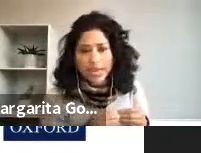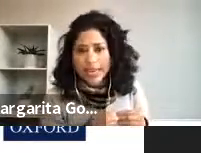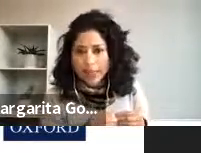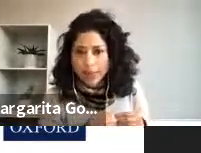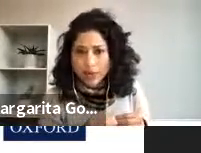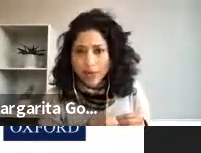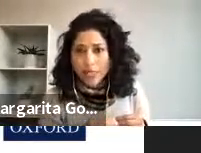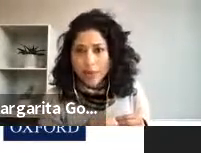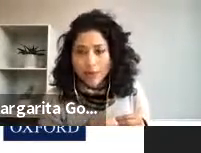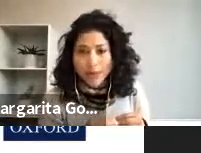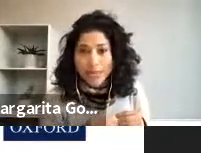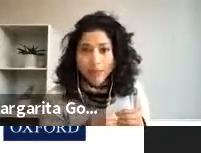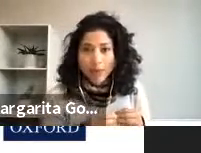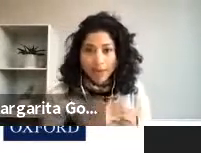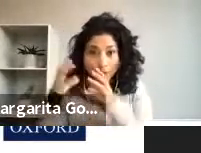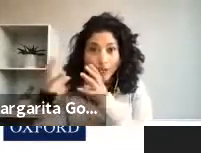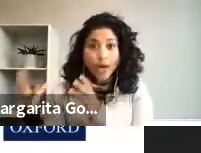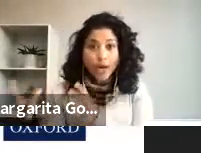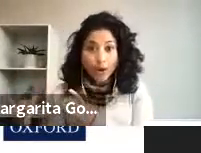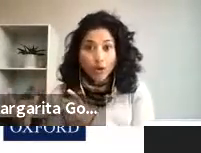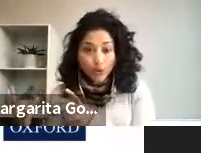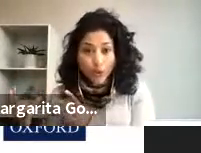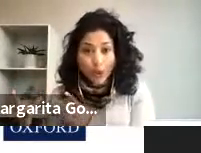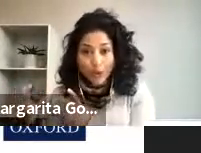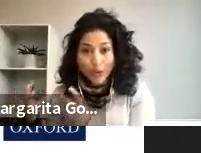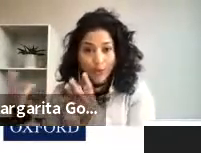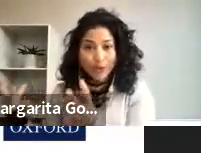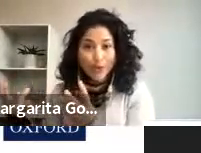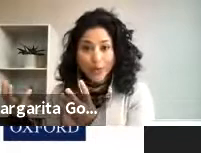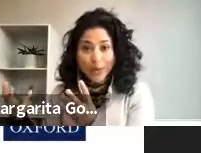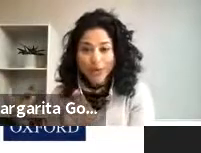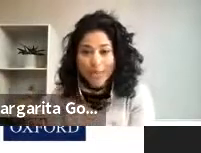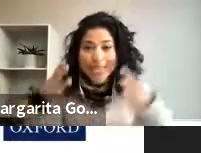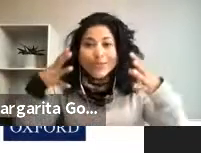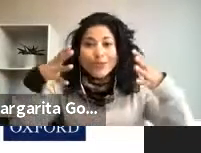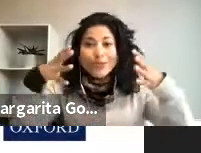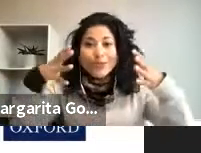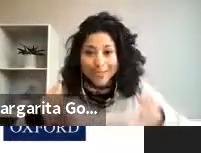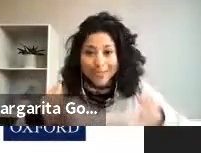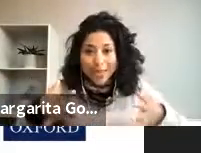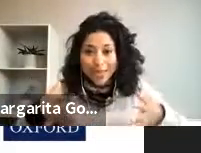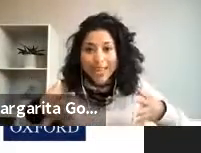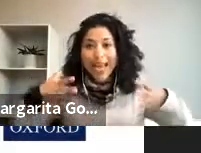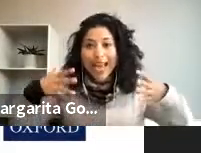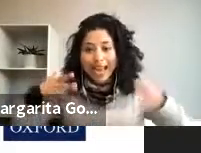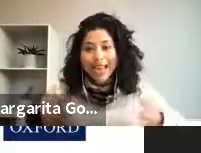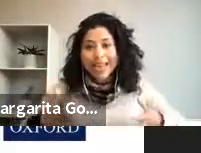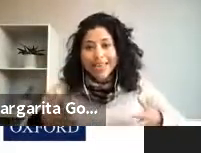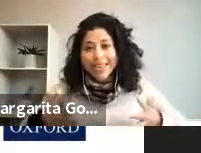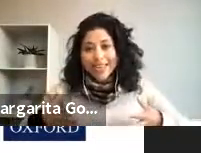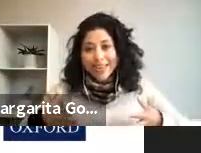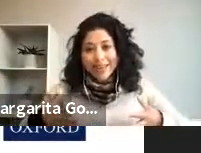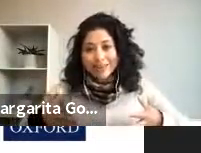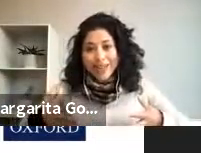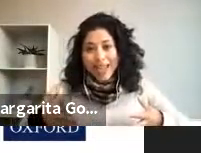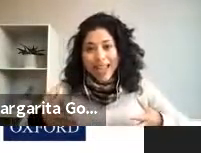caso que nos comentaba felipe escuchar a los usuarios a los ciudadanos escuchar también a